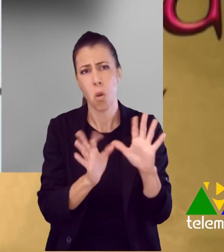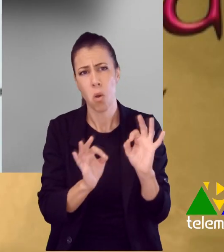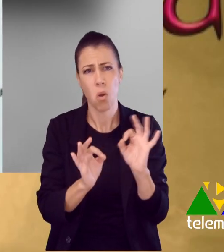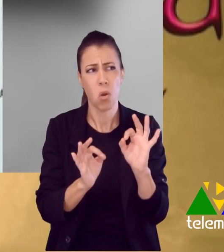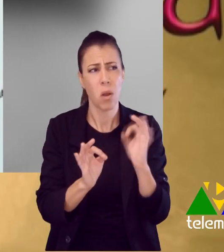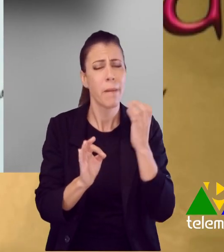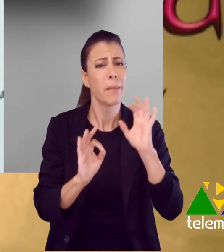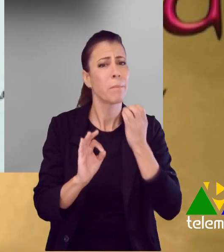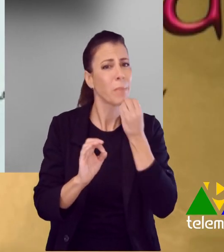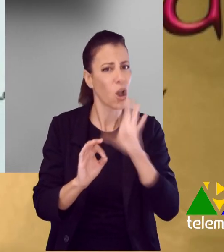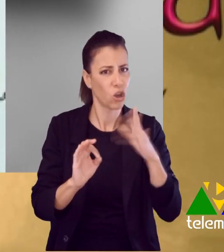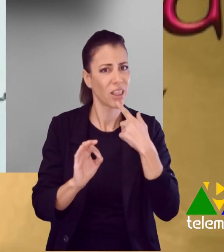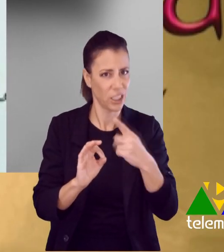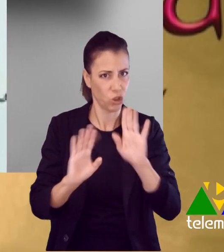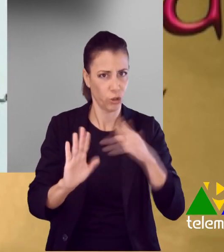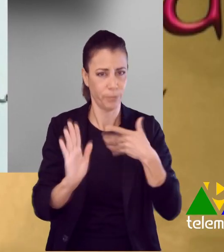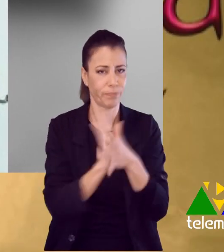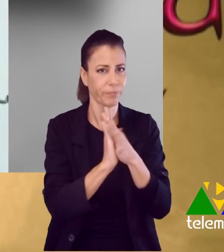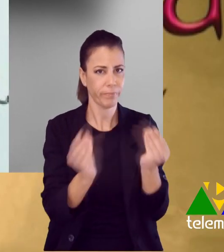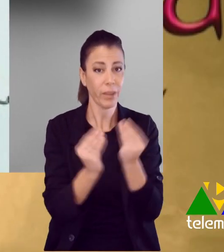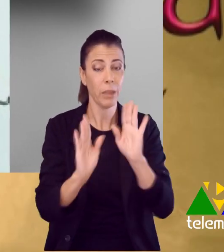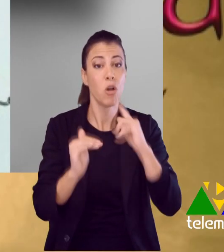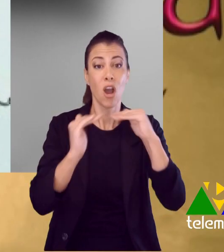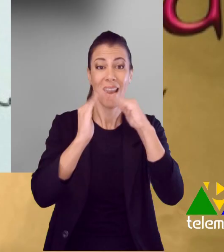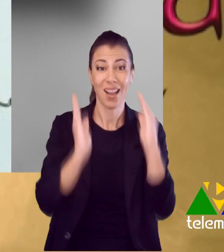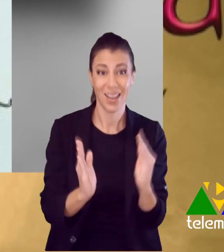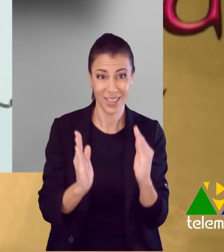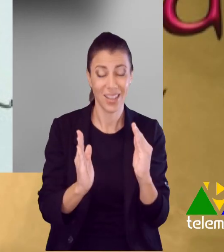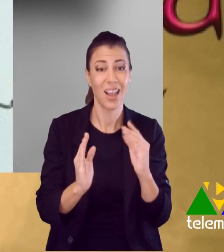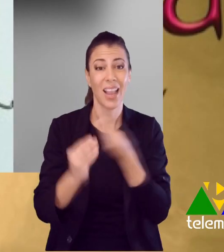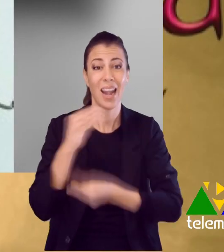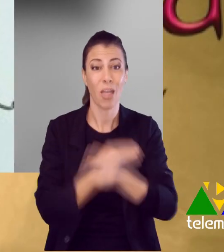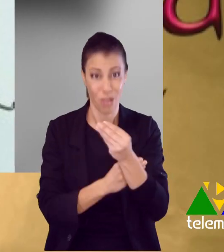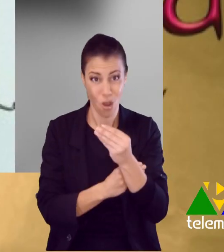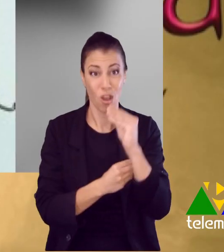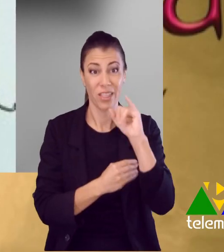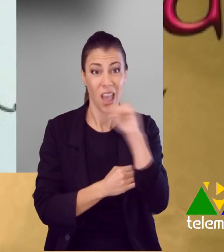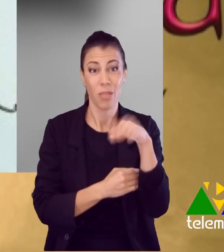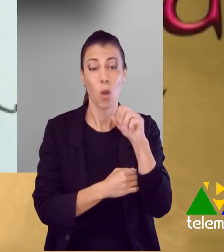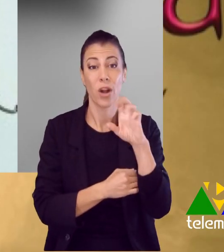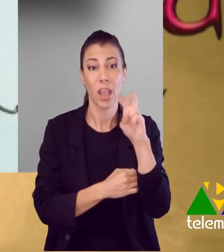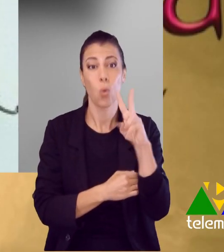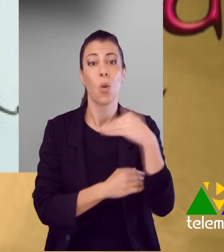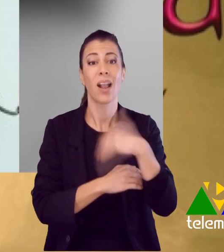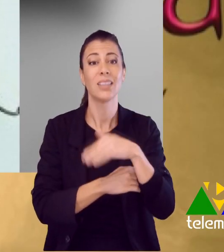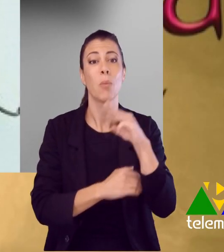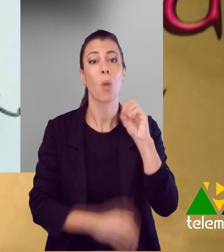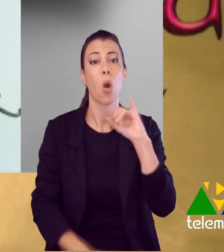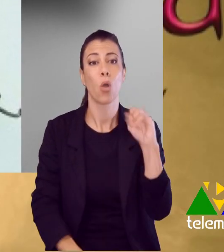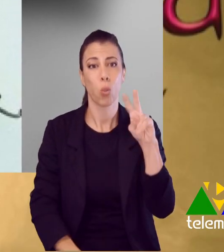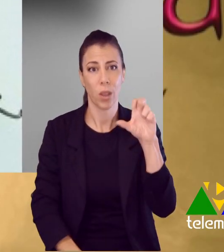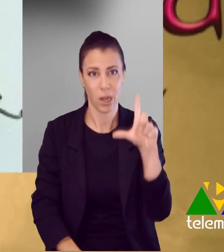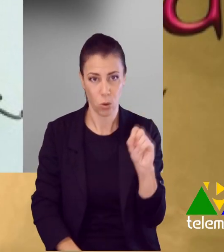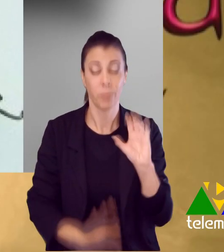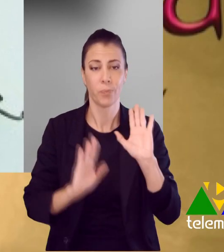dicho, en la casa que nació Díaz Moreu, en la calle Pozuelo, cuando se derriba la casa, la placa,